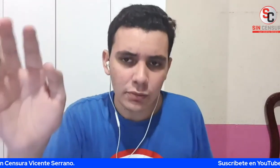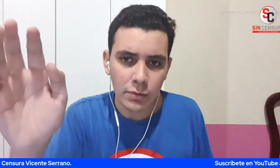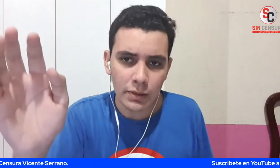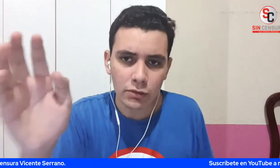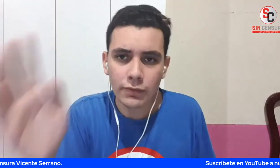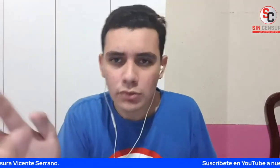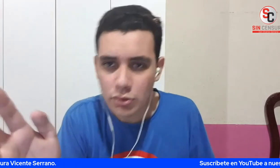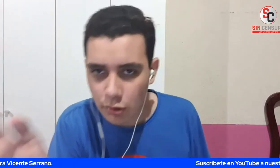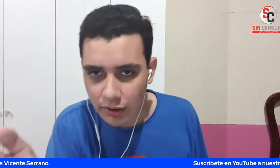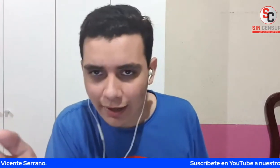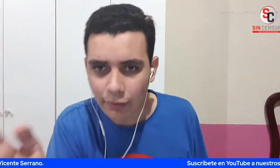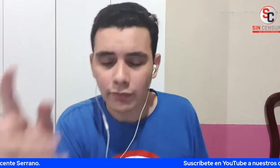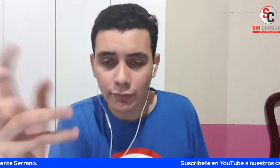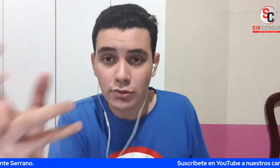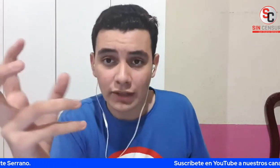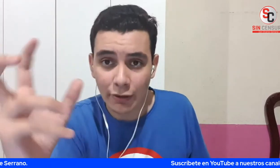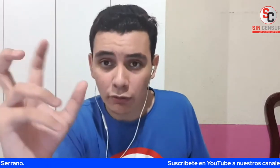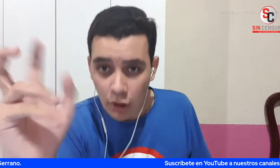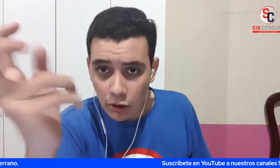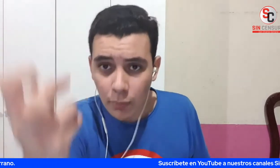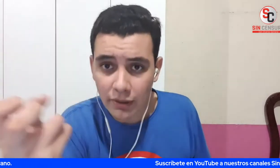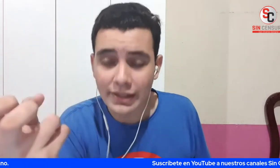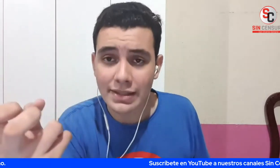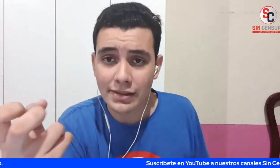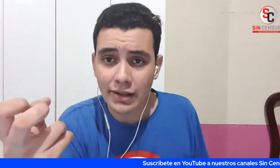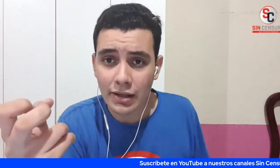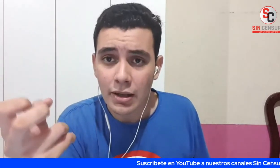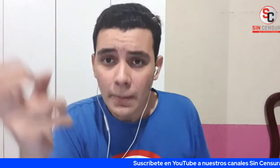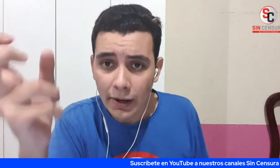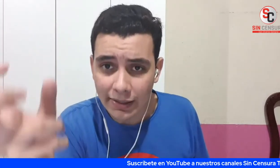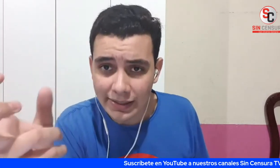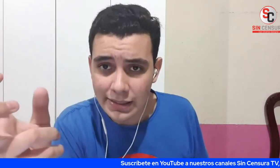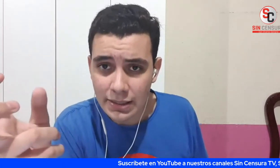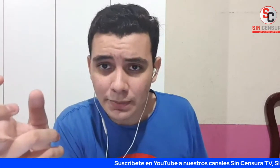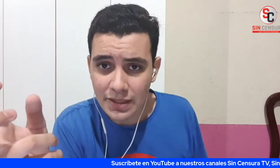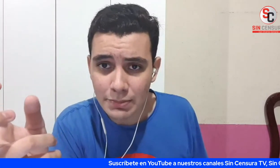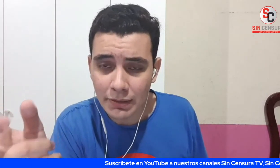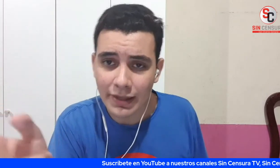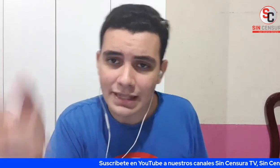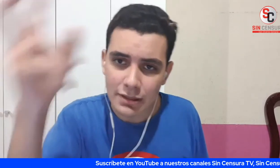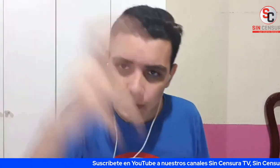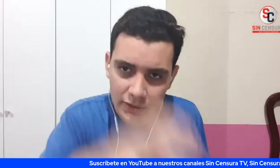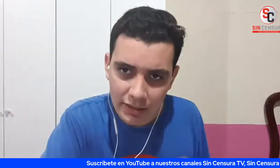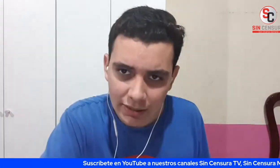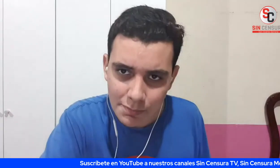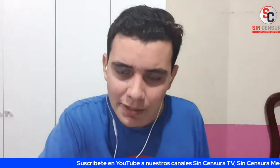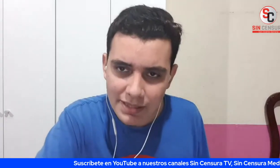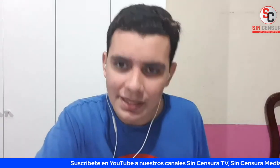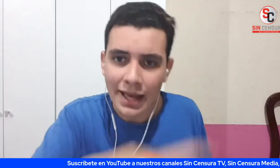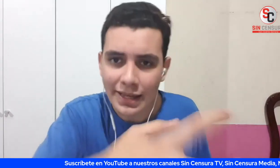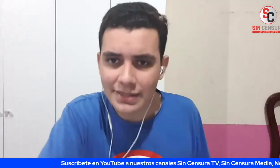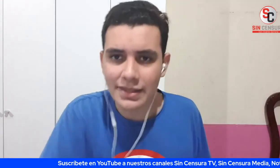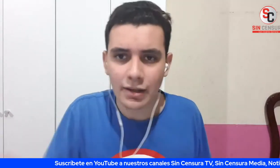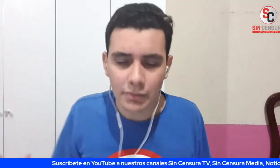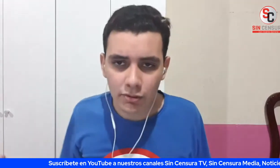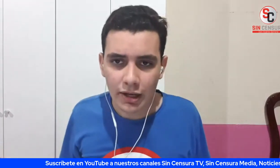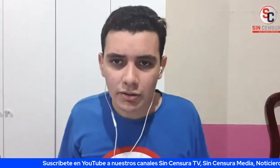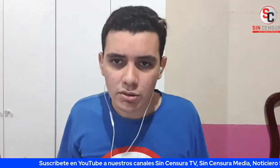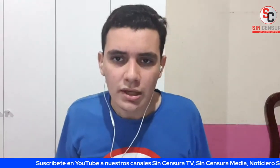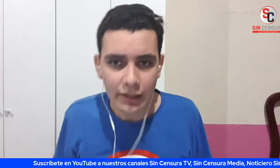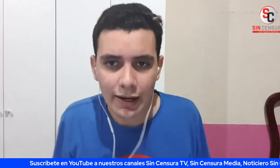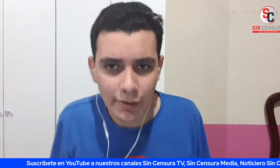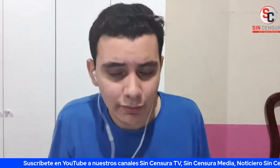justamente Felipe Calderón Hinojosa, que yo ni siquiera lo tendría en este concepto de consejero,